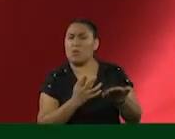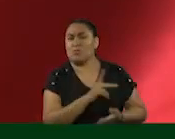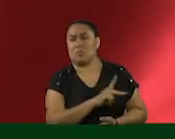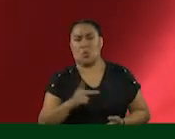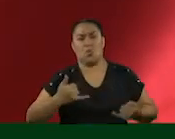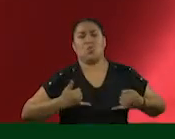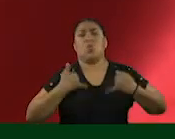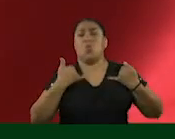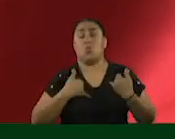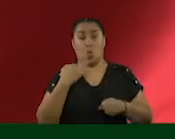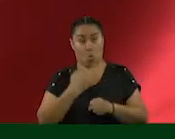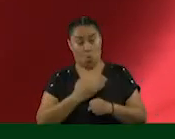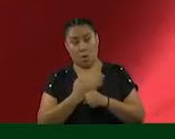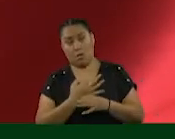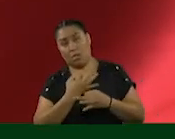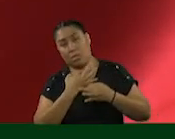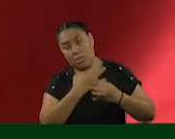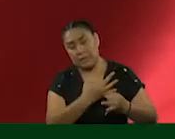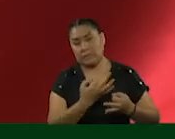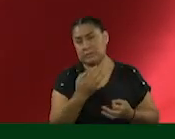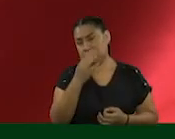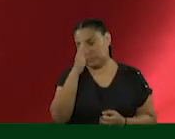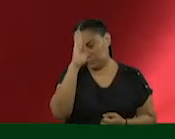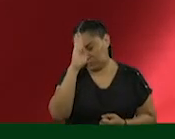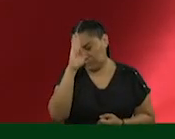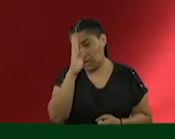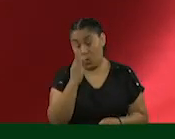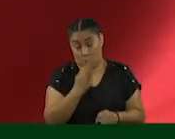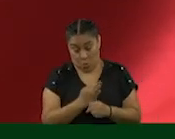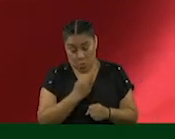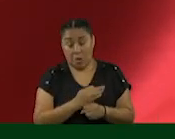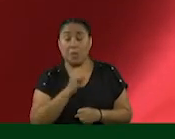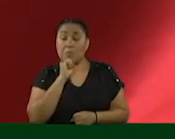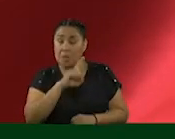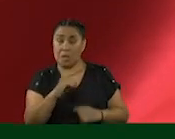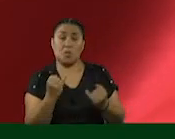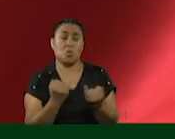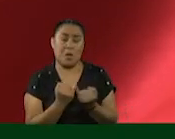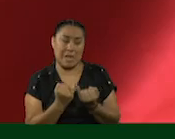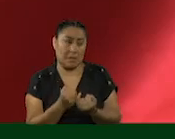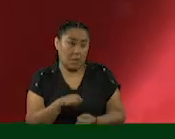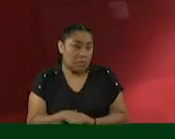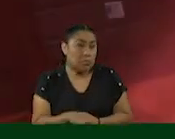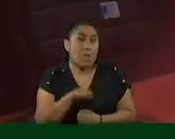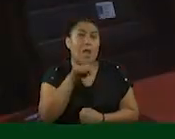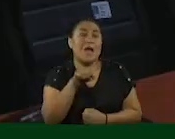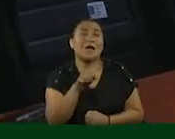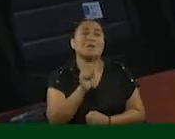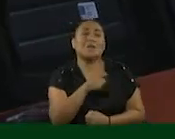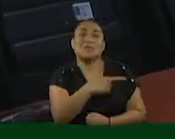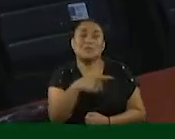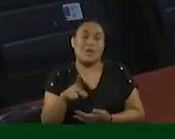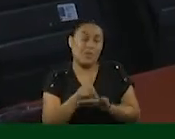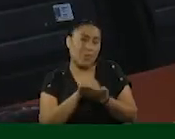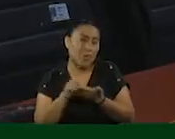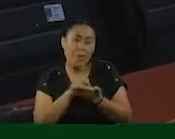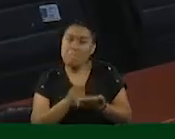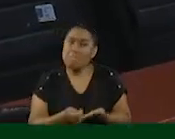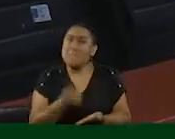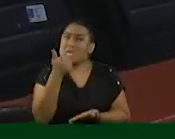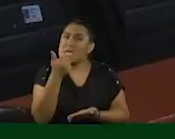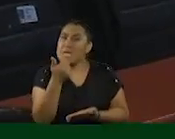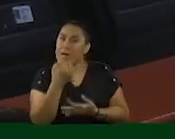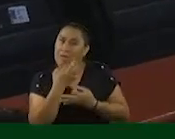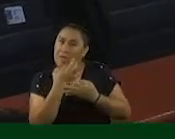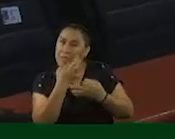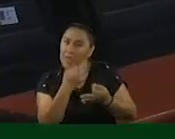jóvenes están usando hoy en día y que inclusive el la edad de uso o de primer uso de